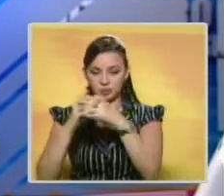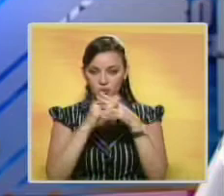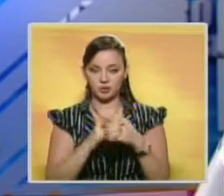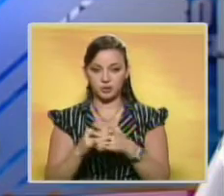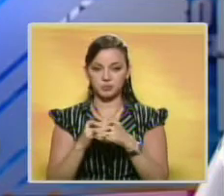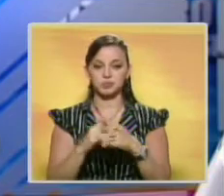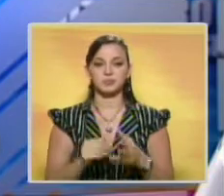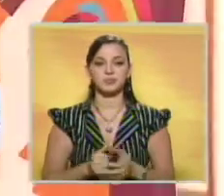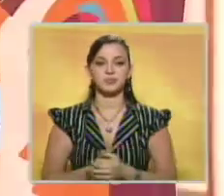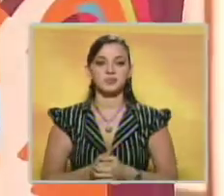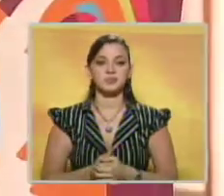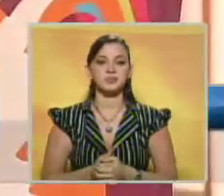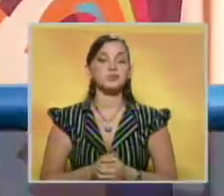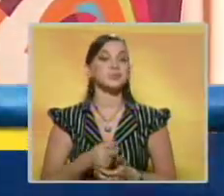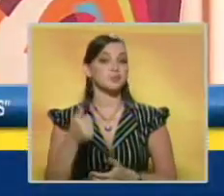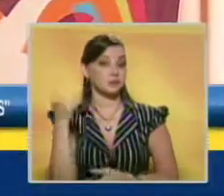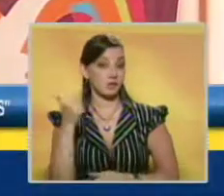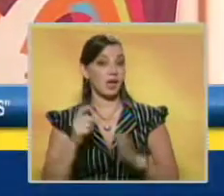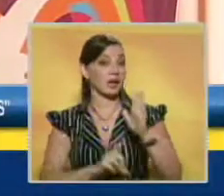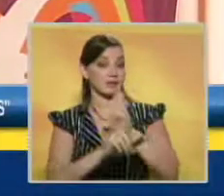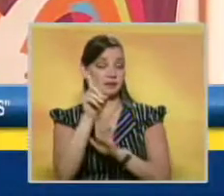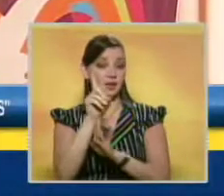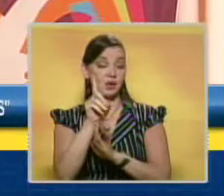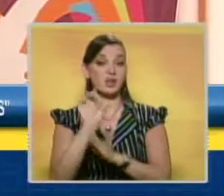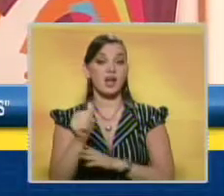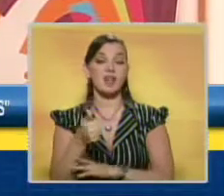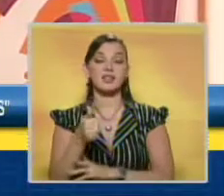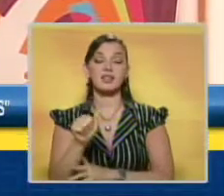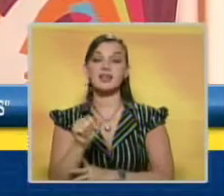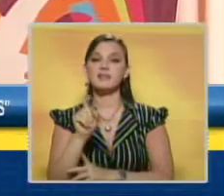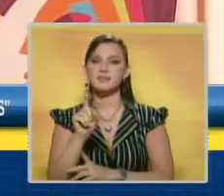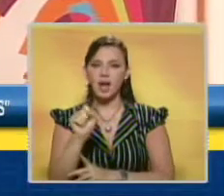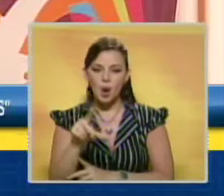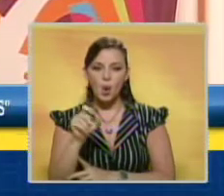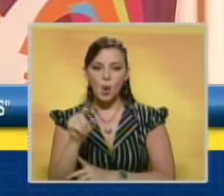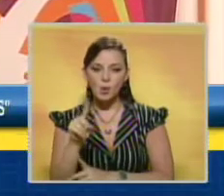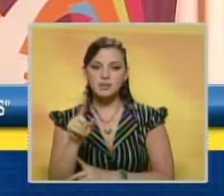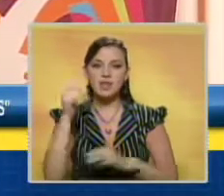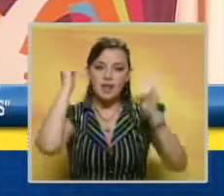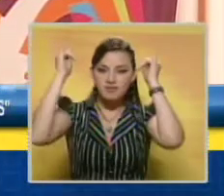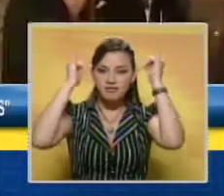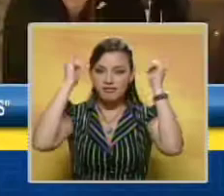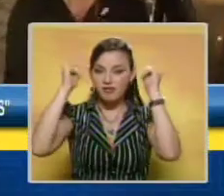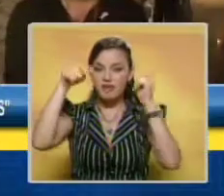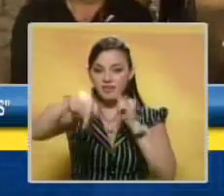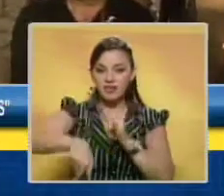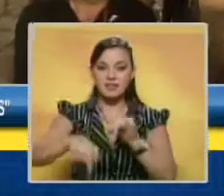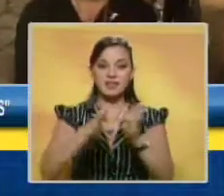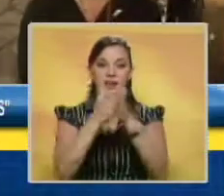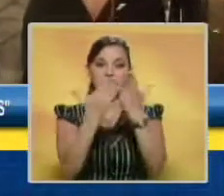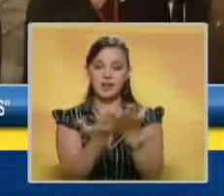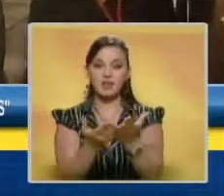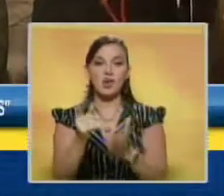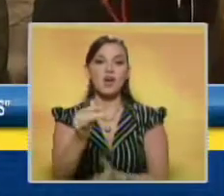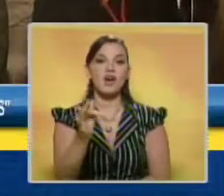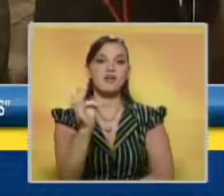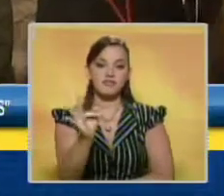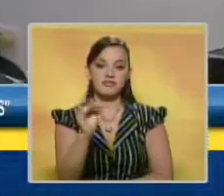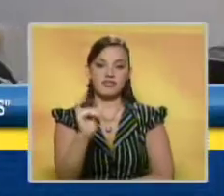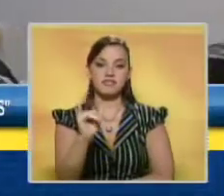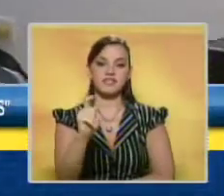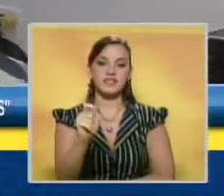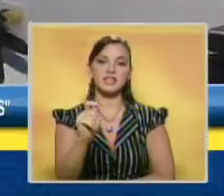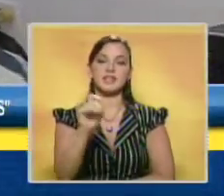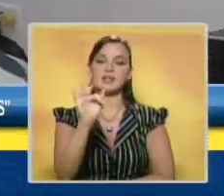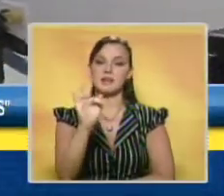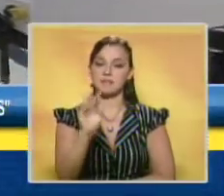Elier Ramírez. A propósito del desarrollo de la 11ª Feria Internacional del Libro Venezuela FILVEN 2015, que finalizará